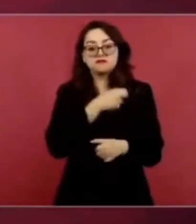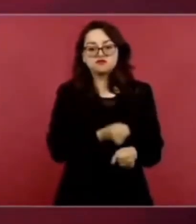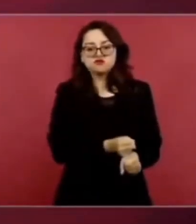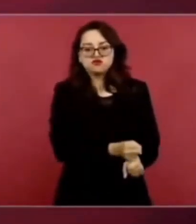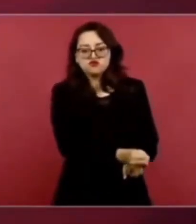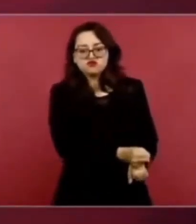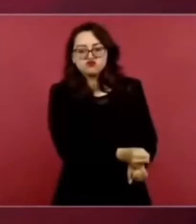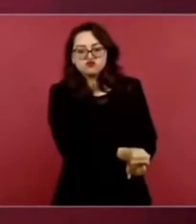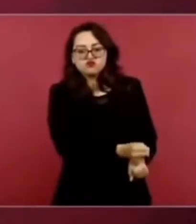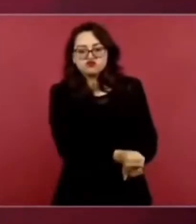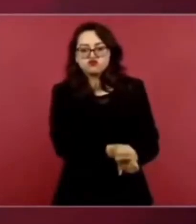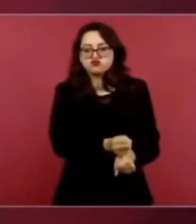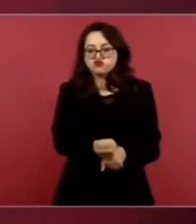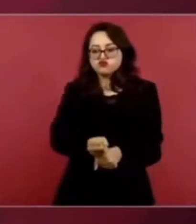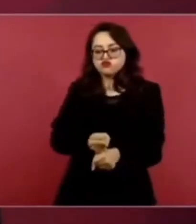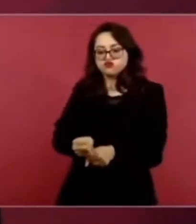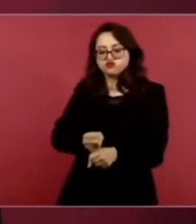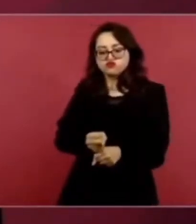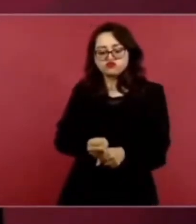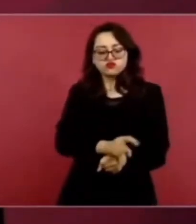son torturados y se les libera?